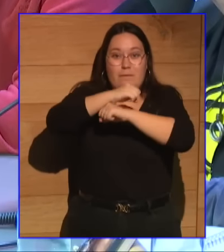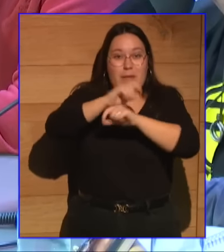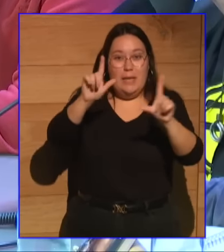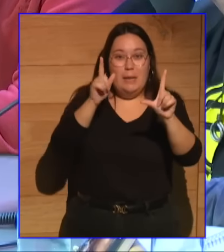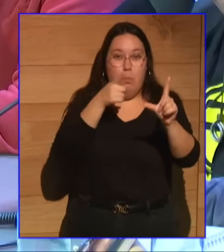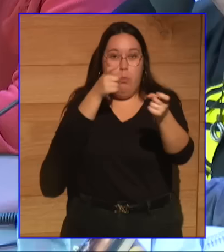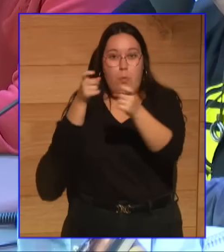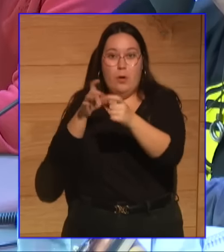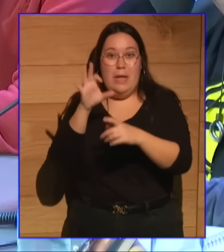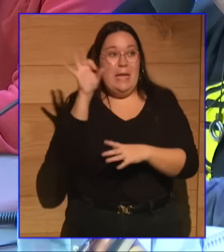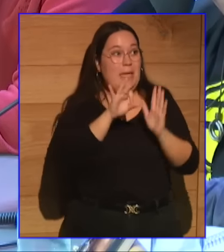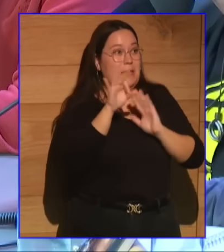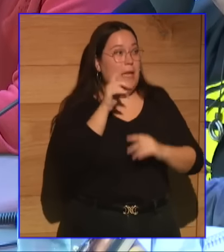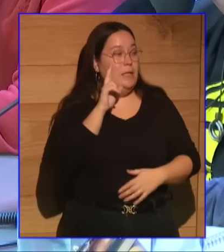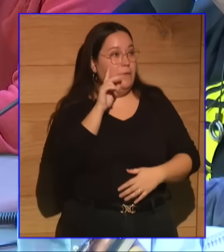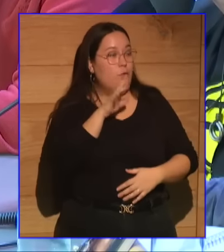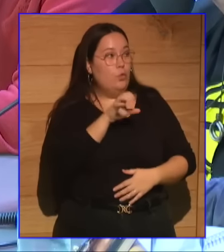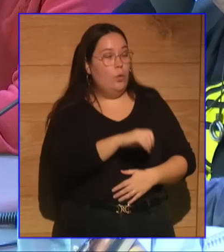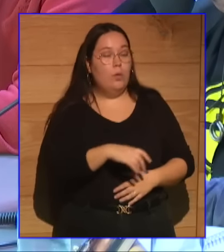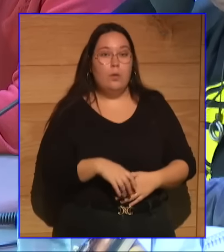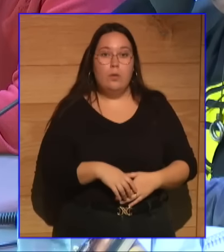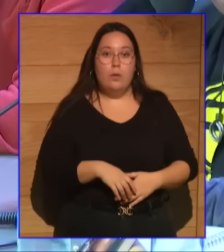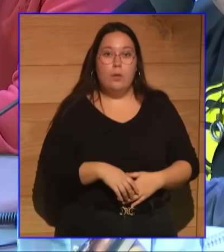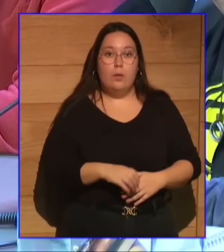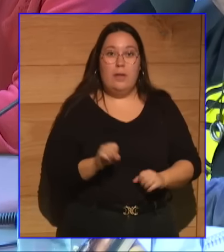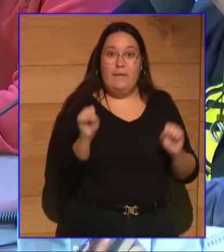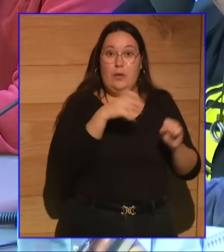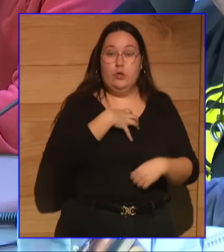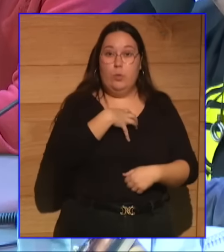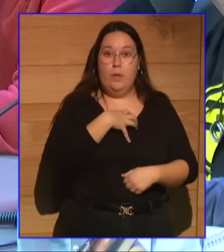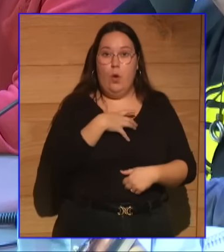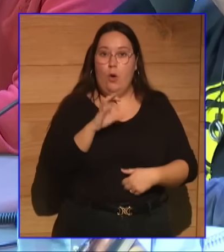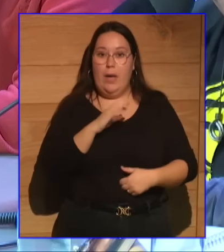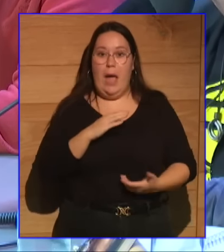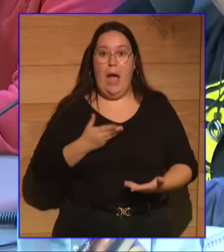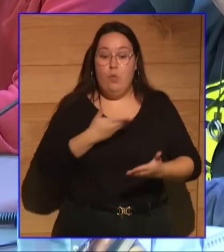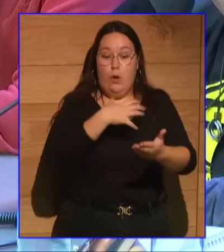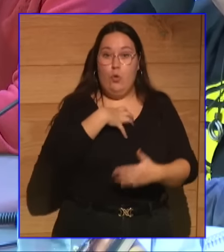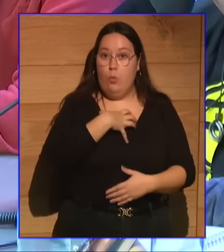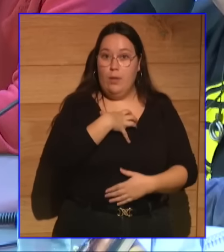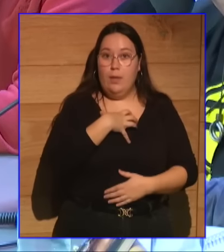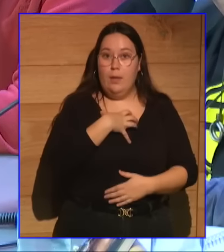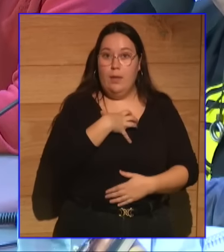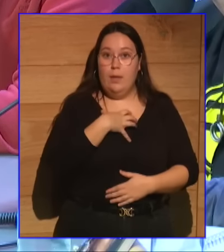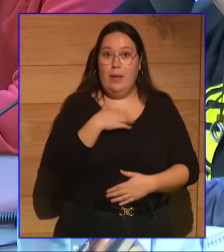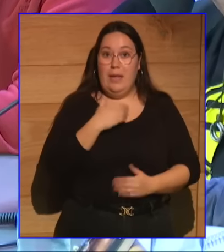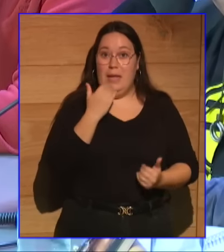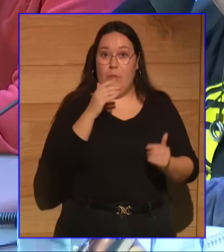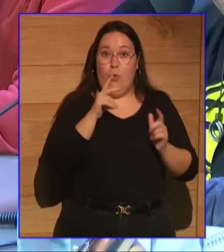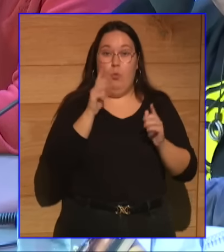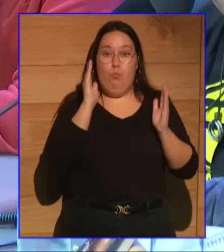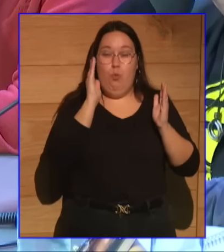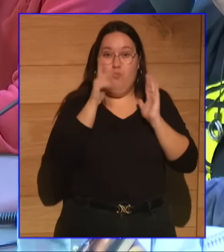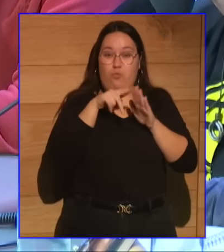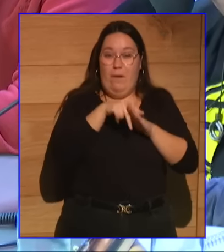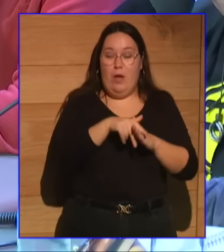mientras tanto, Schindler lo está viendo todo indefenso o incapaz de ayudar desde su caballo. Está viendo cómo